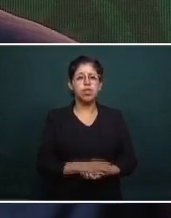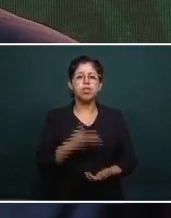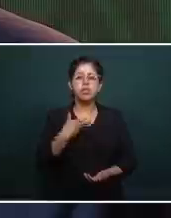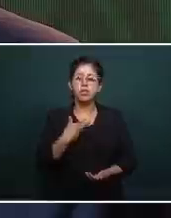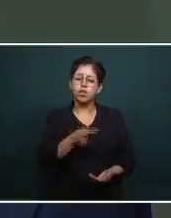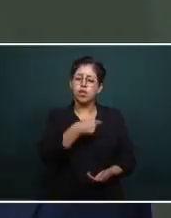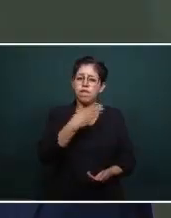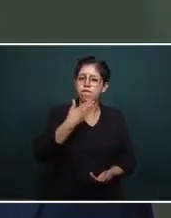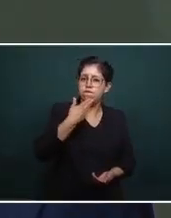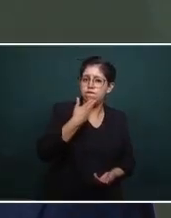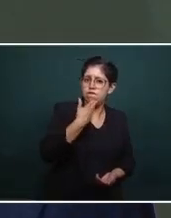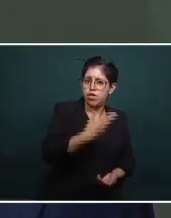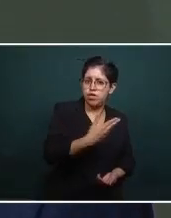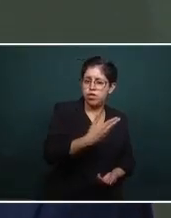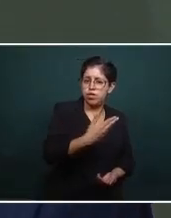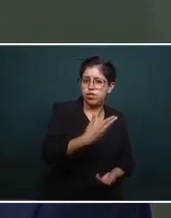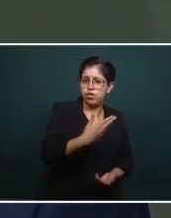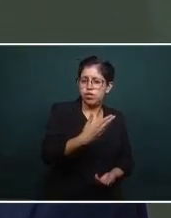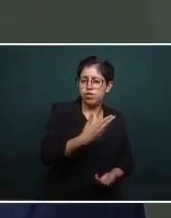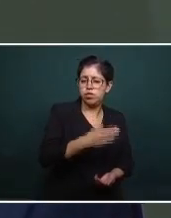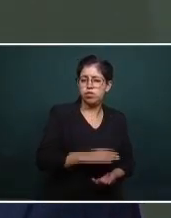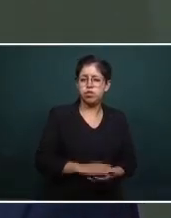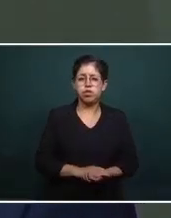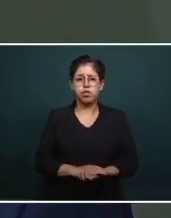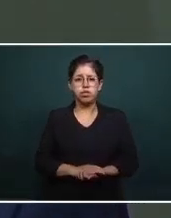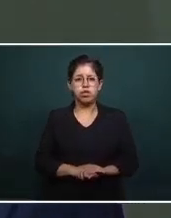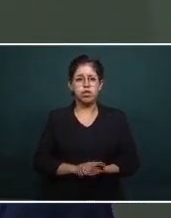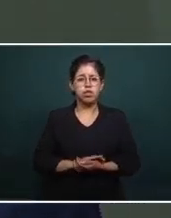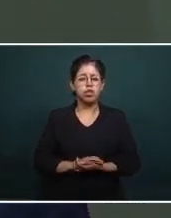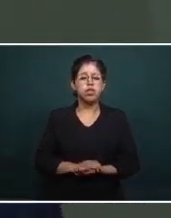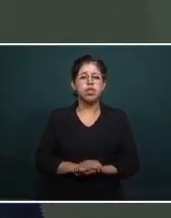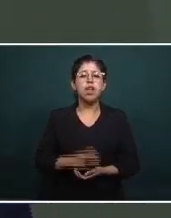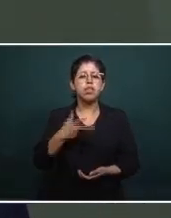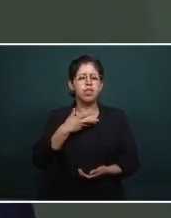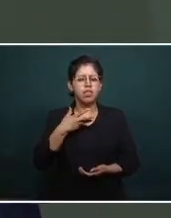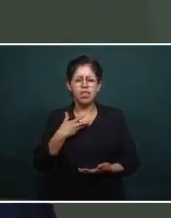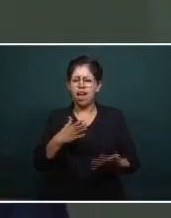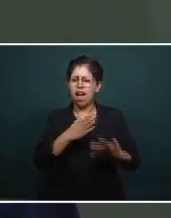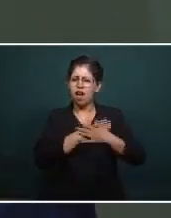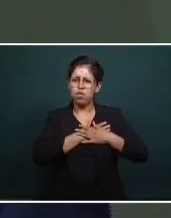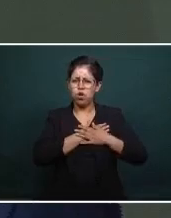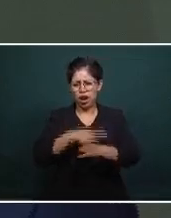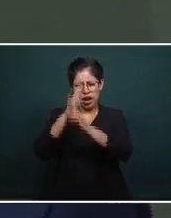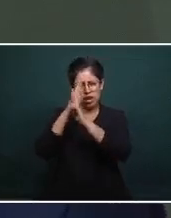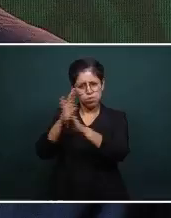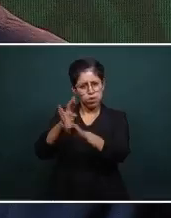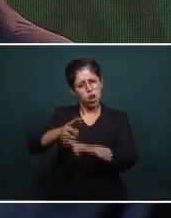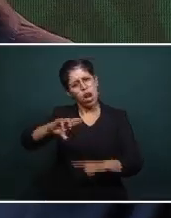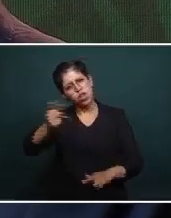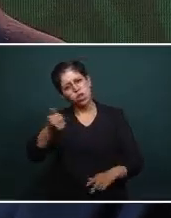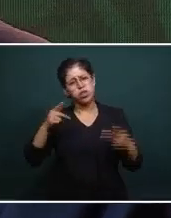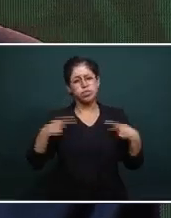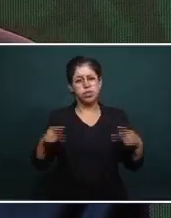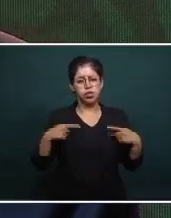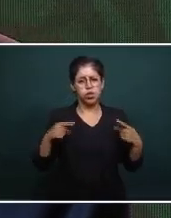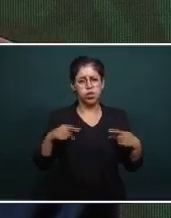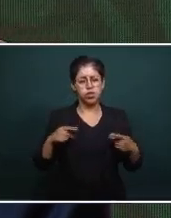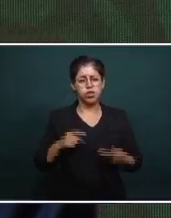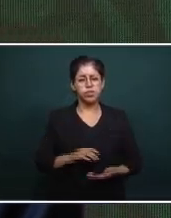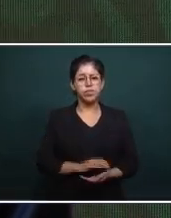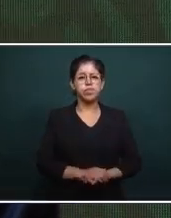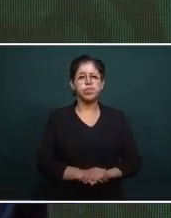bien y se tiene que tener amor al prójimo y